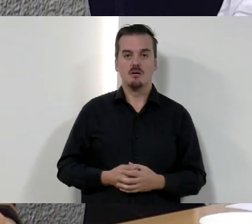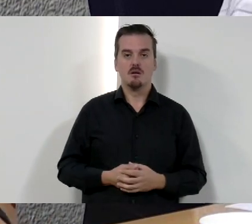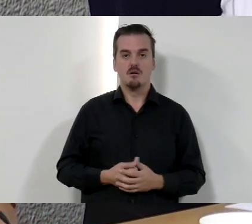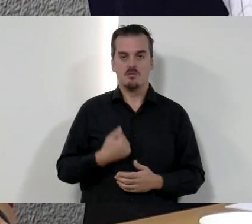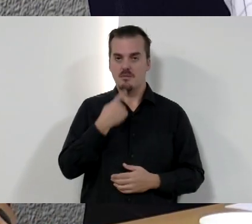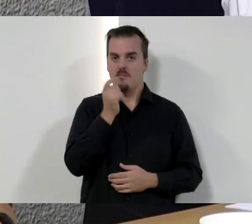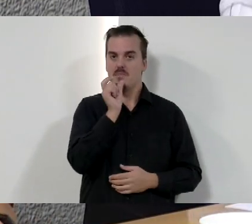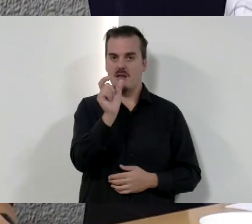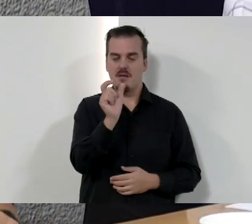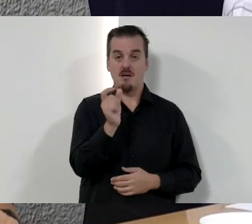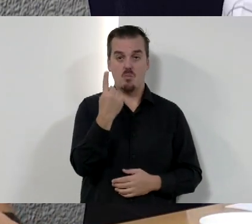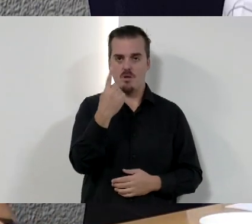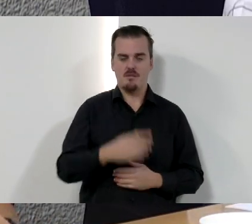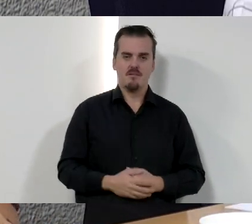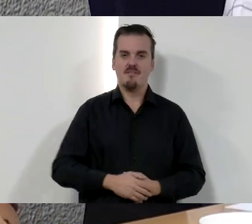una palabra, cero.